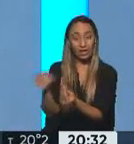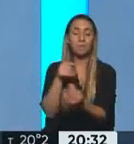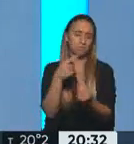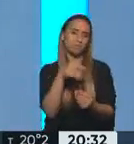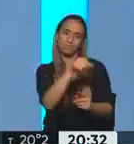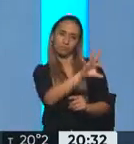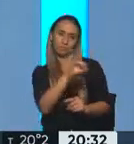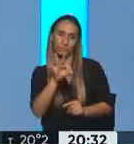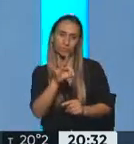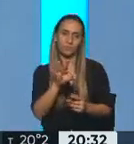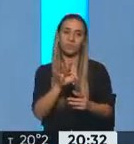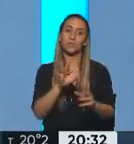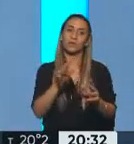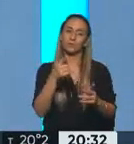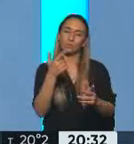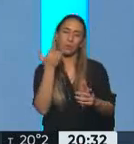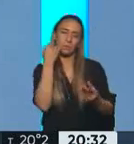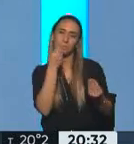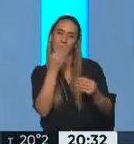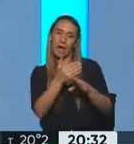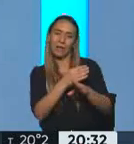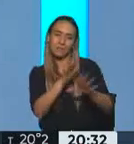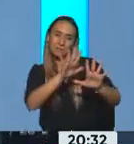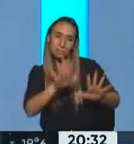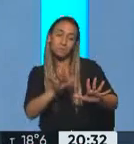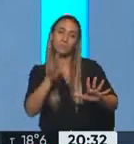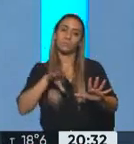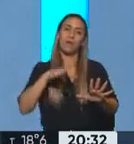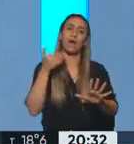haya problemas que puedan llegar a surgir a futuro, ¿no?